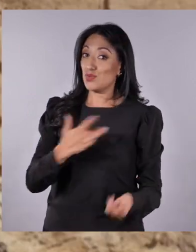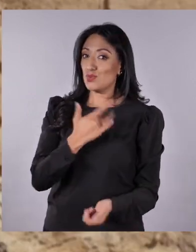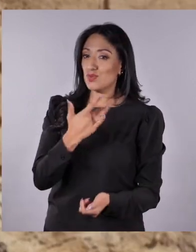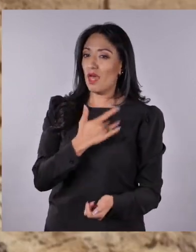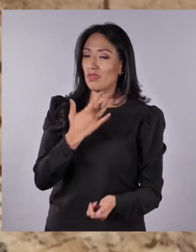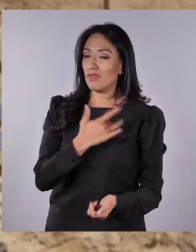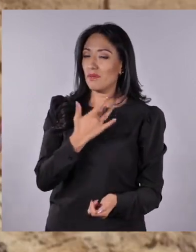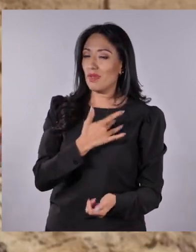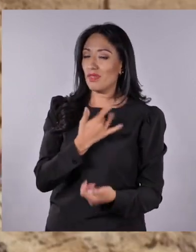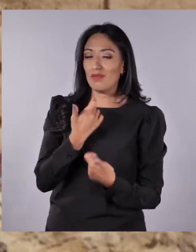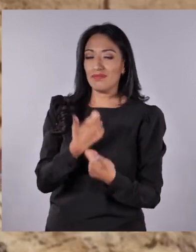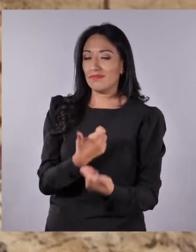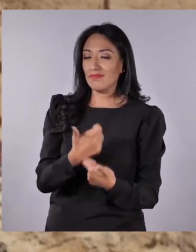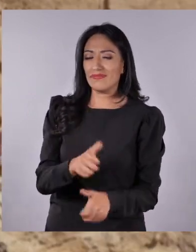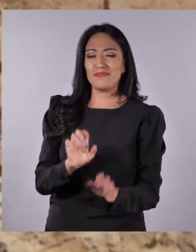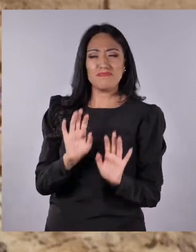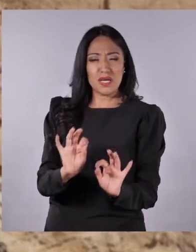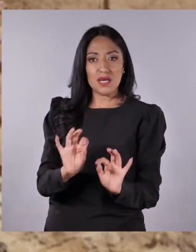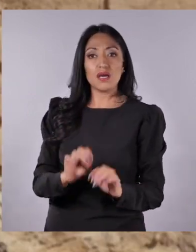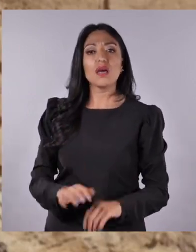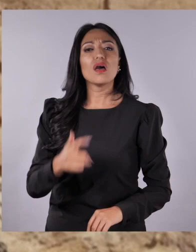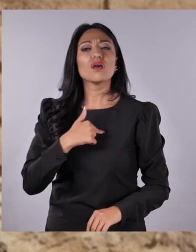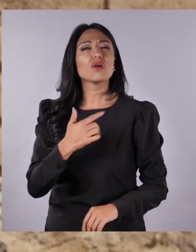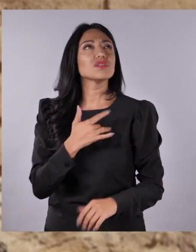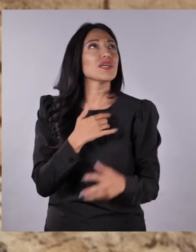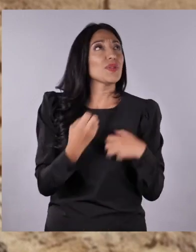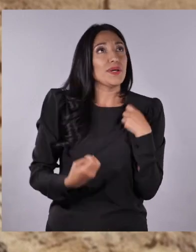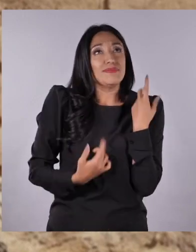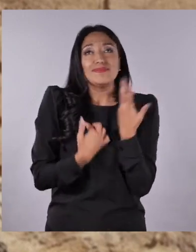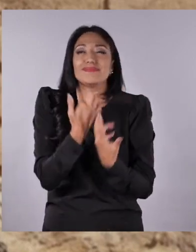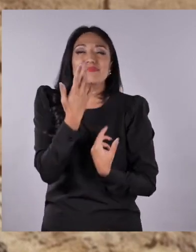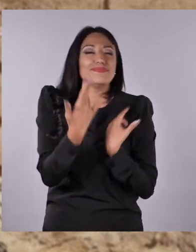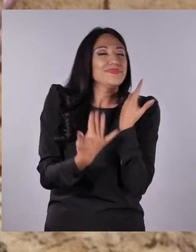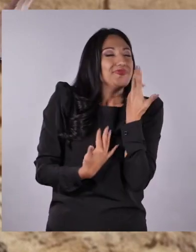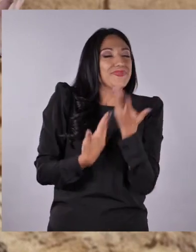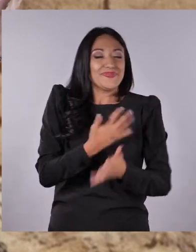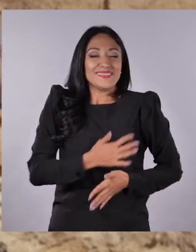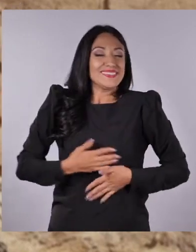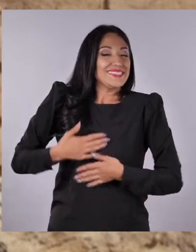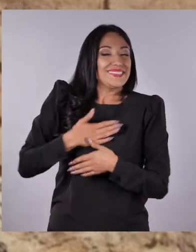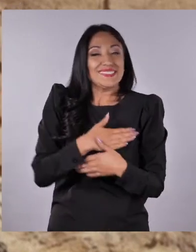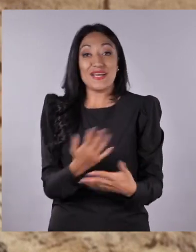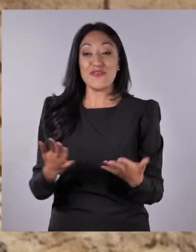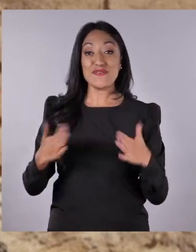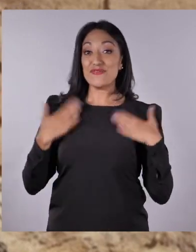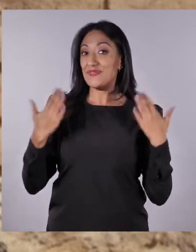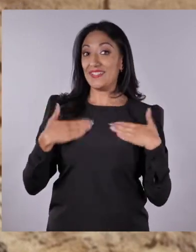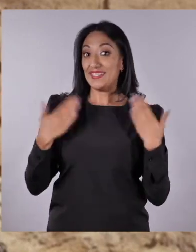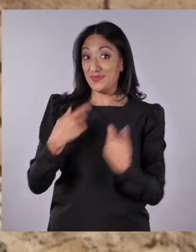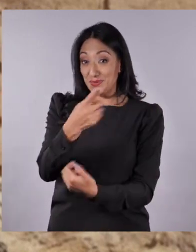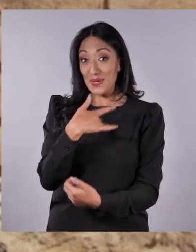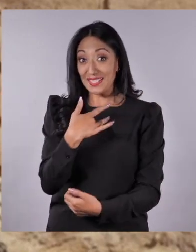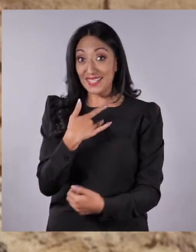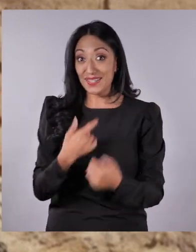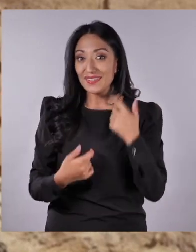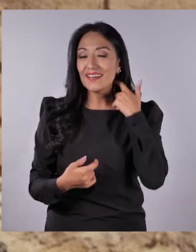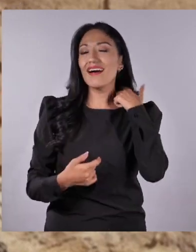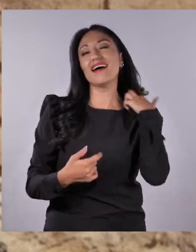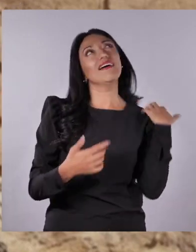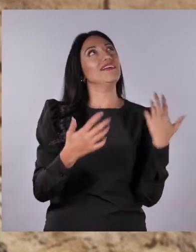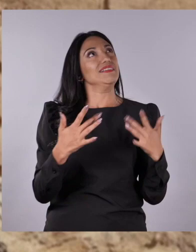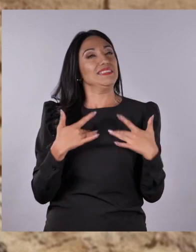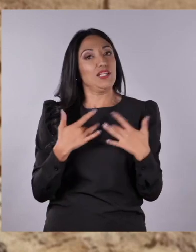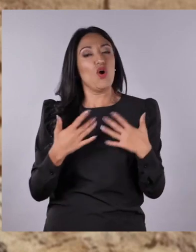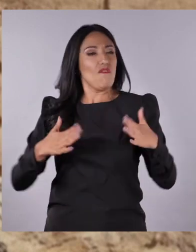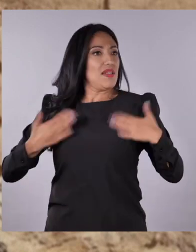un sentimiento súper bacán. Hasta siento cómo la felicidad me sube por la panza. ¿Has sentido esa felicidad?